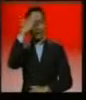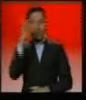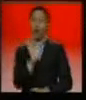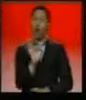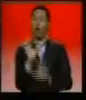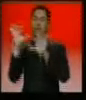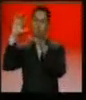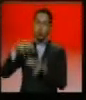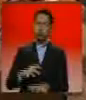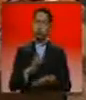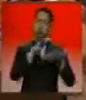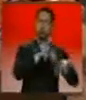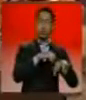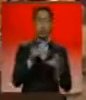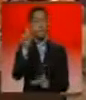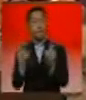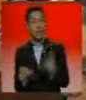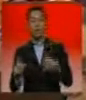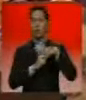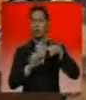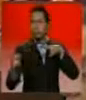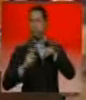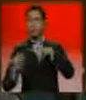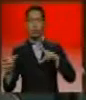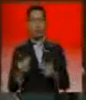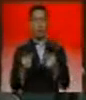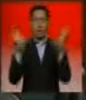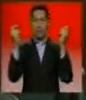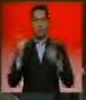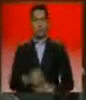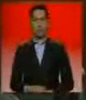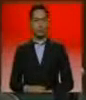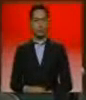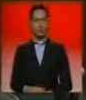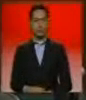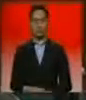evacuación de las personas que podrían ser afectadas. Valeria Villarroel, Gama Noticias.